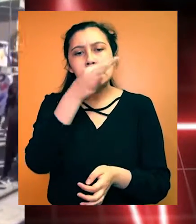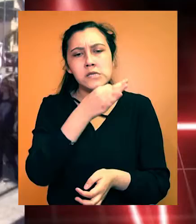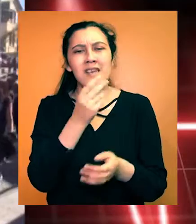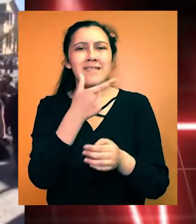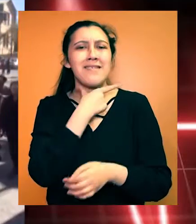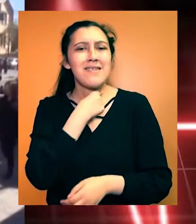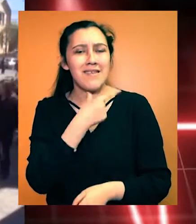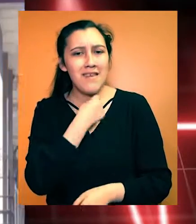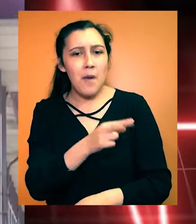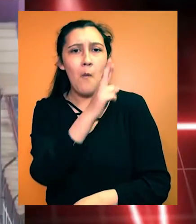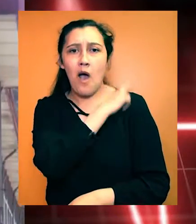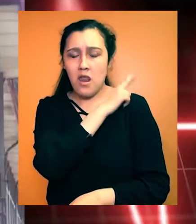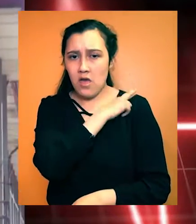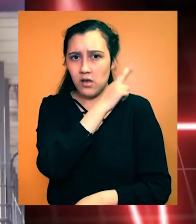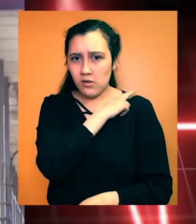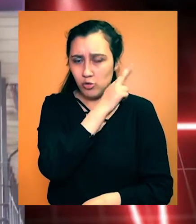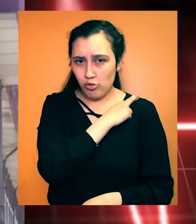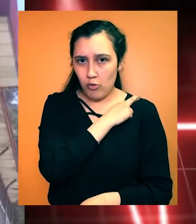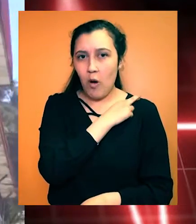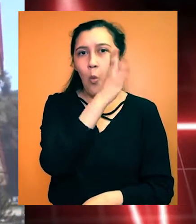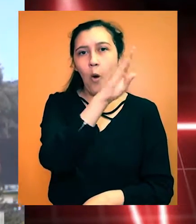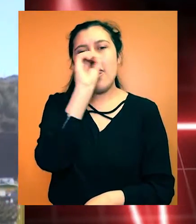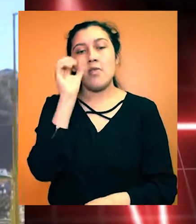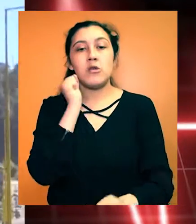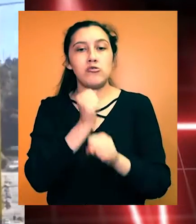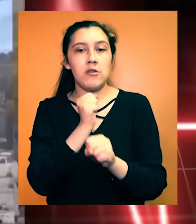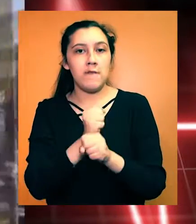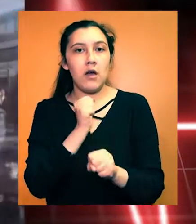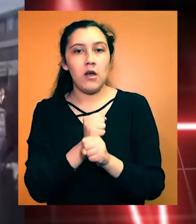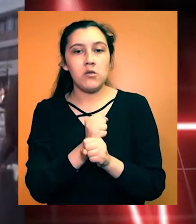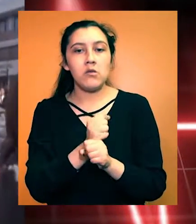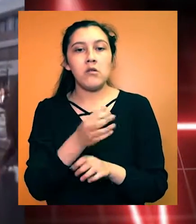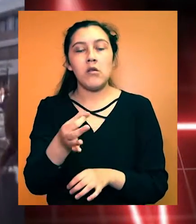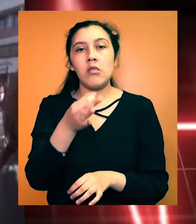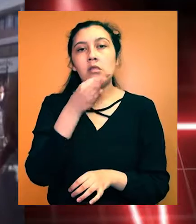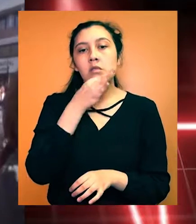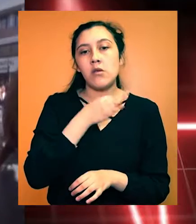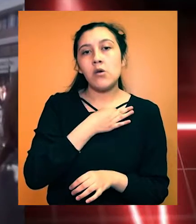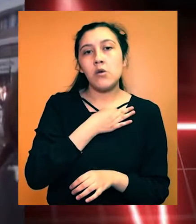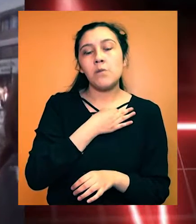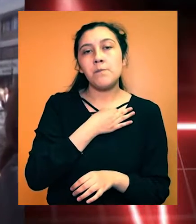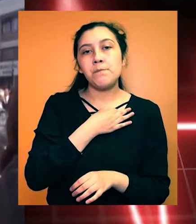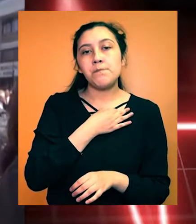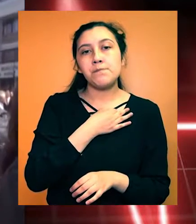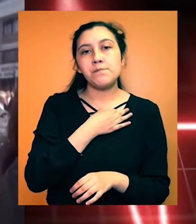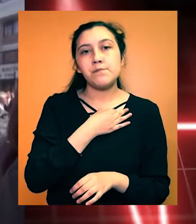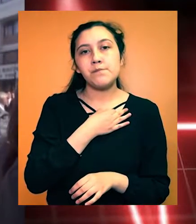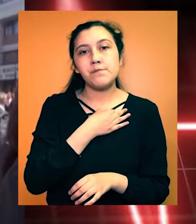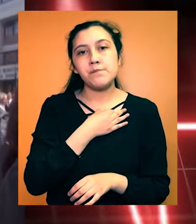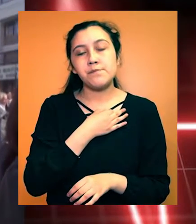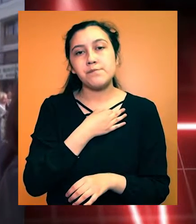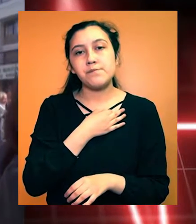más de 40 años se ha desempeñado al interior de estas paredes. Él nos dijo que era irreversible, pero nos dio las